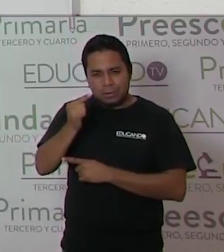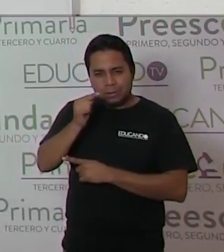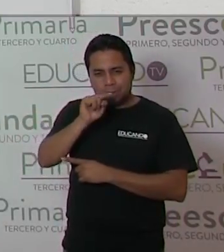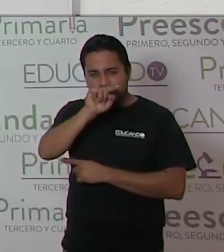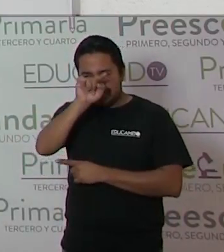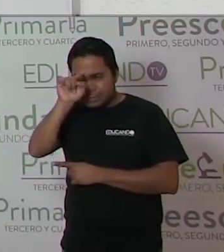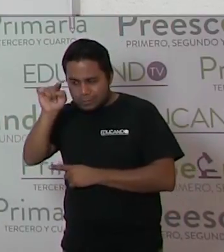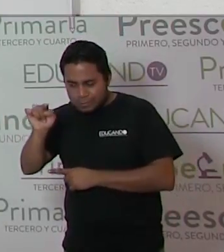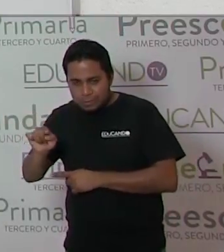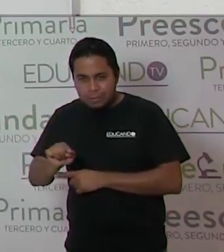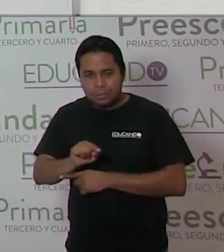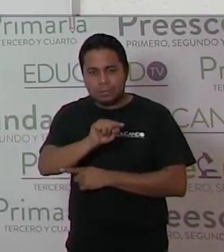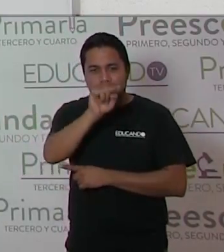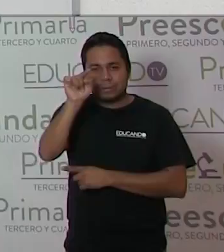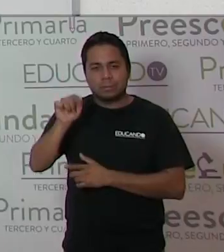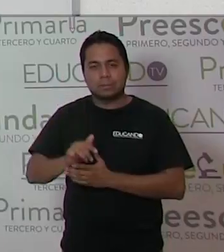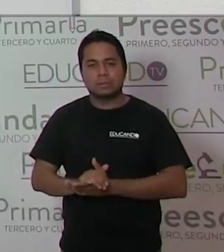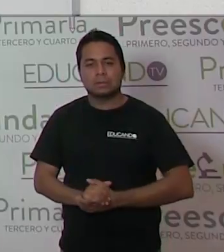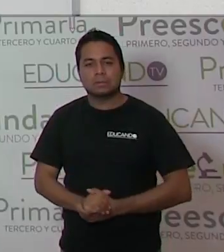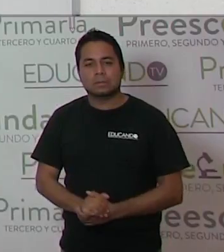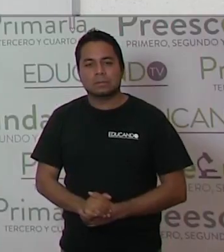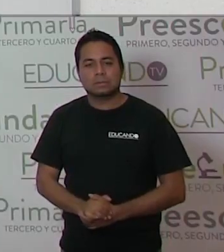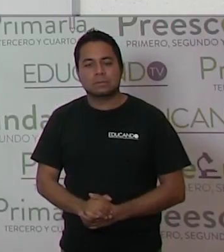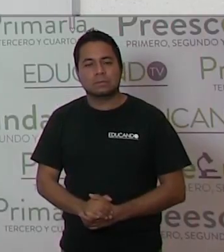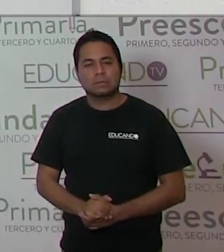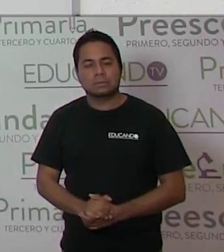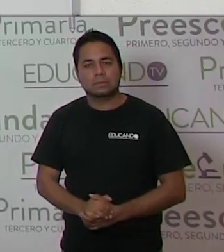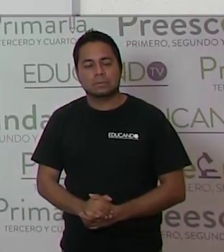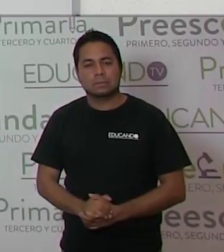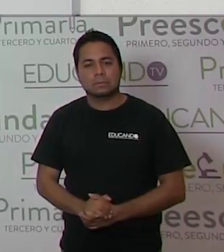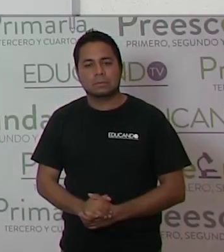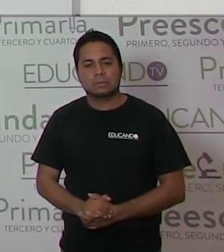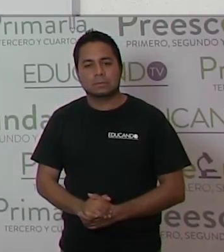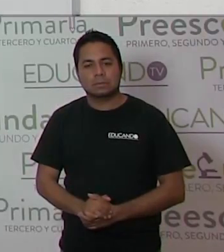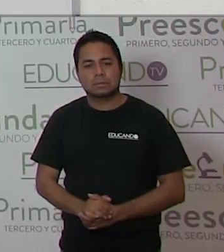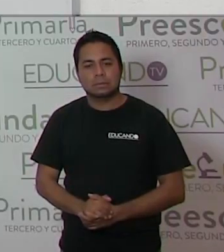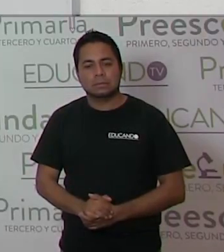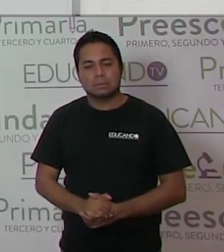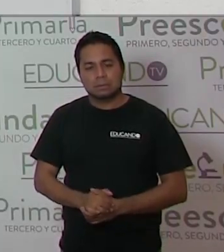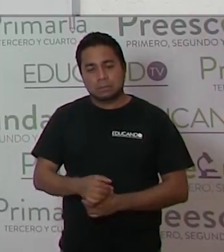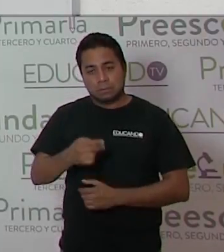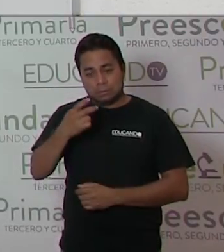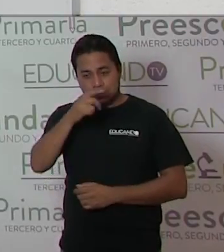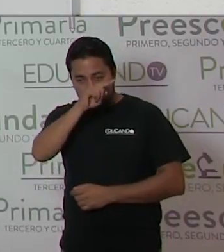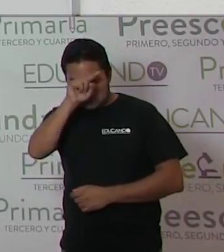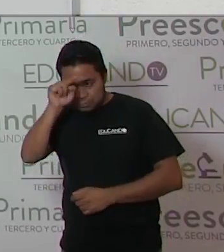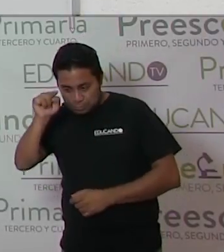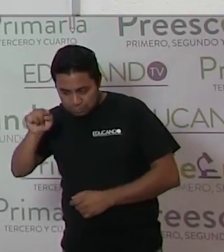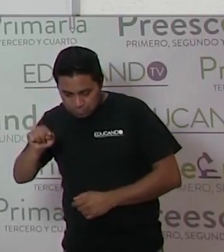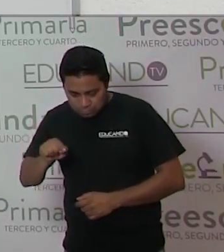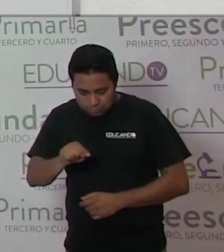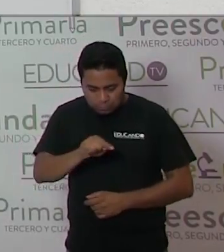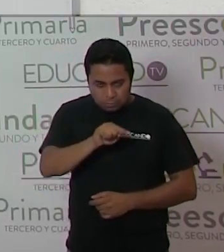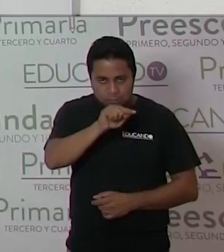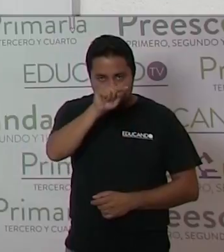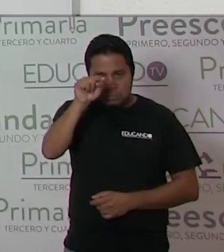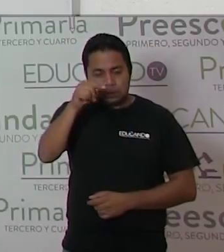marco? Bueno, pues esto se llama